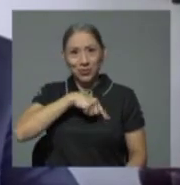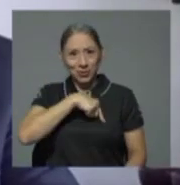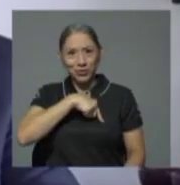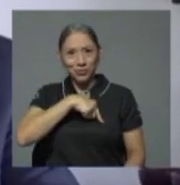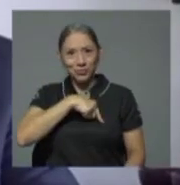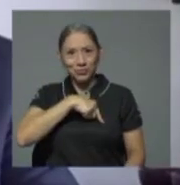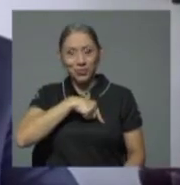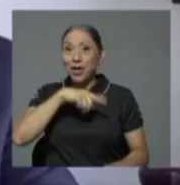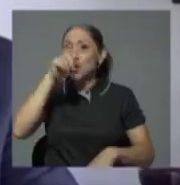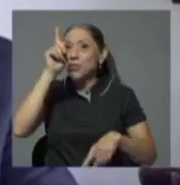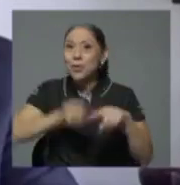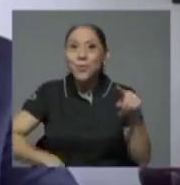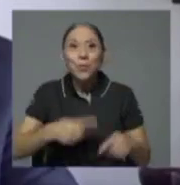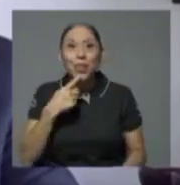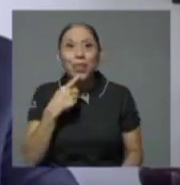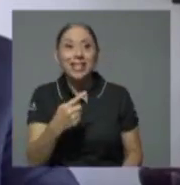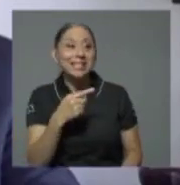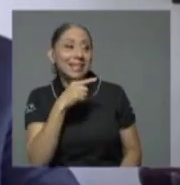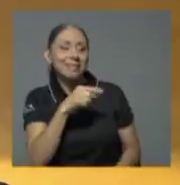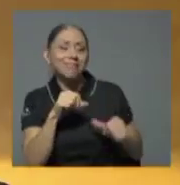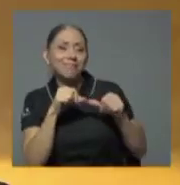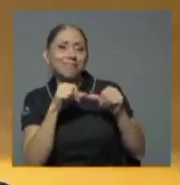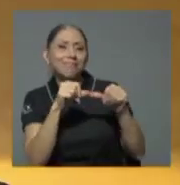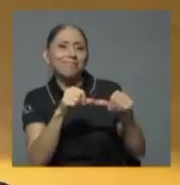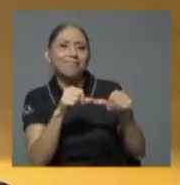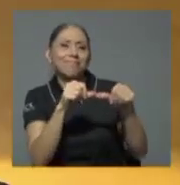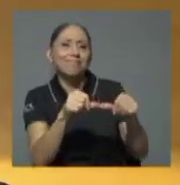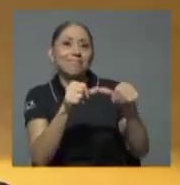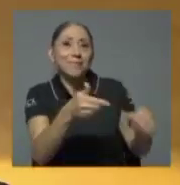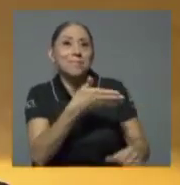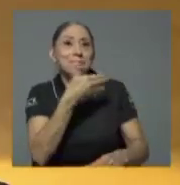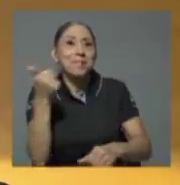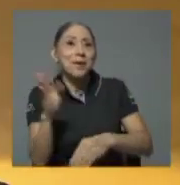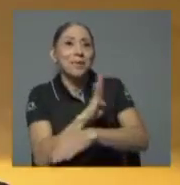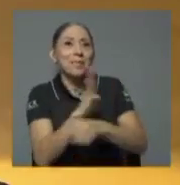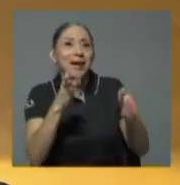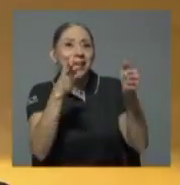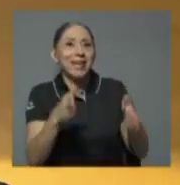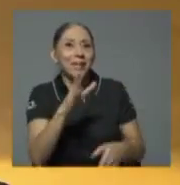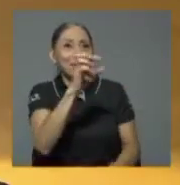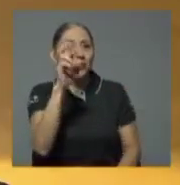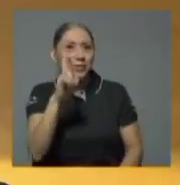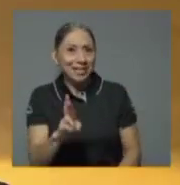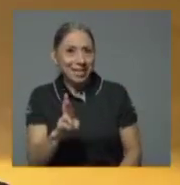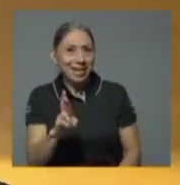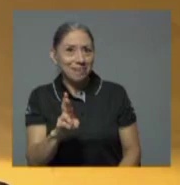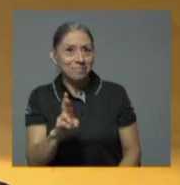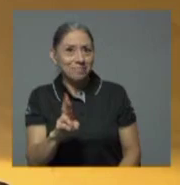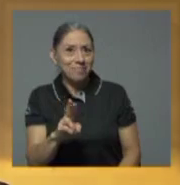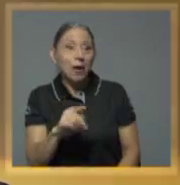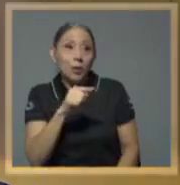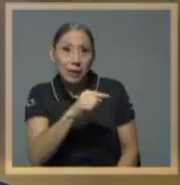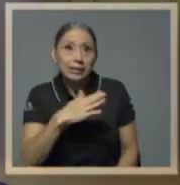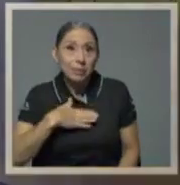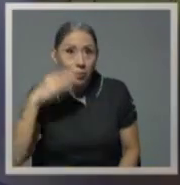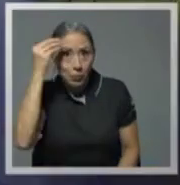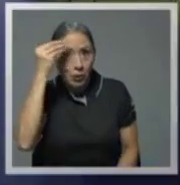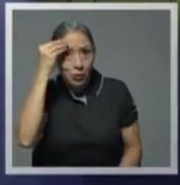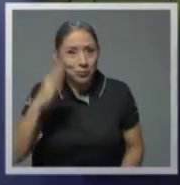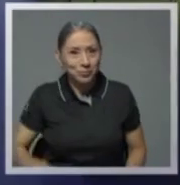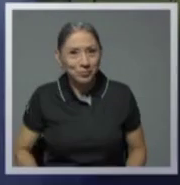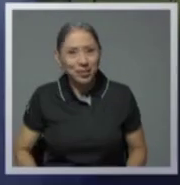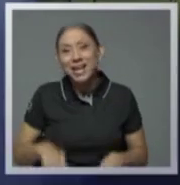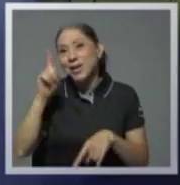No puedo decir que sigue siendo el mejor banquero de Costa Rica, lo cual era mi opinión. No puedo